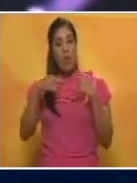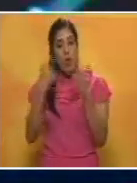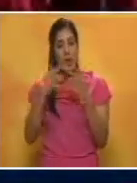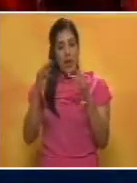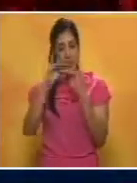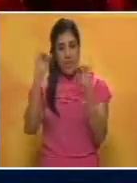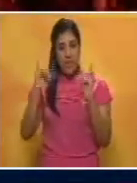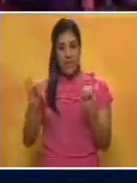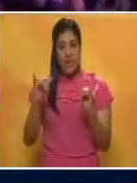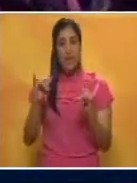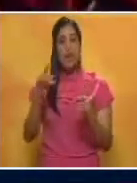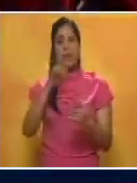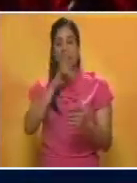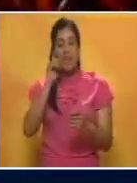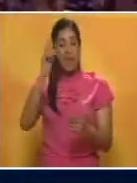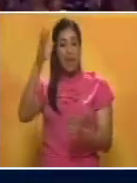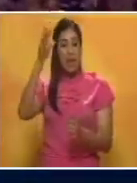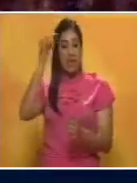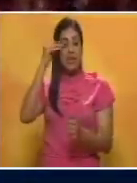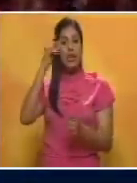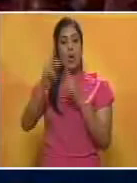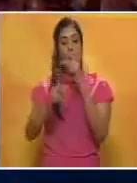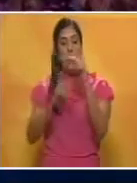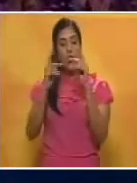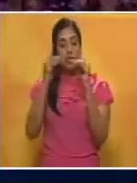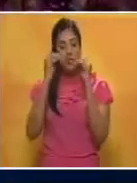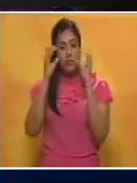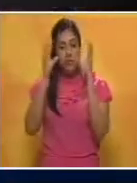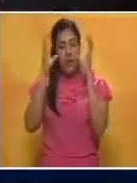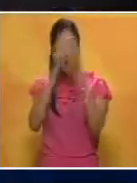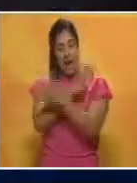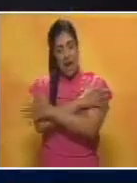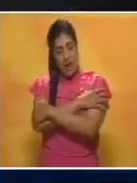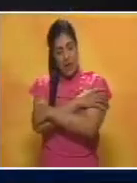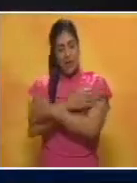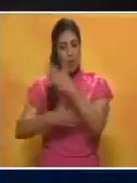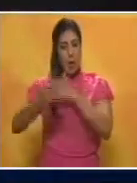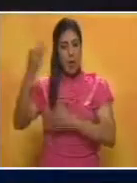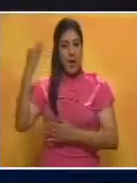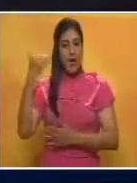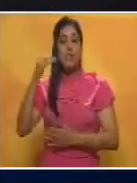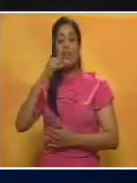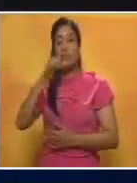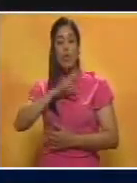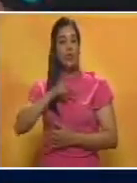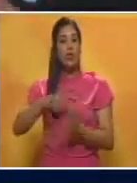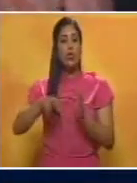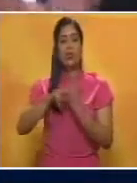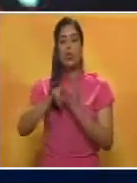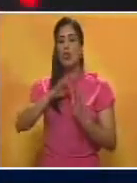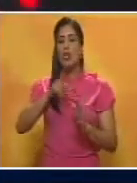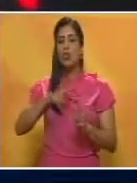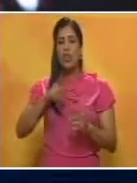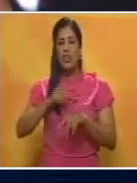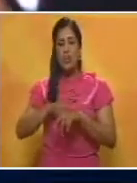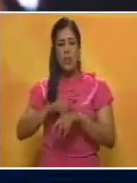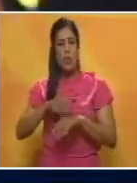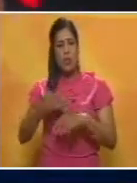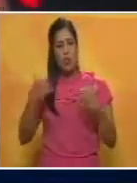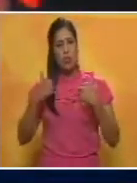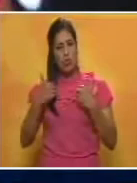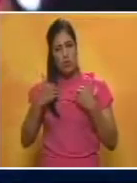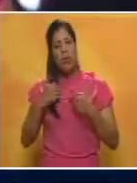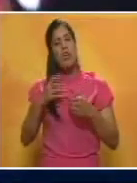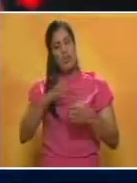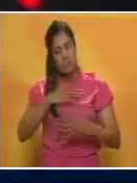El sencillo Younger Now da a entender que está en un proceso de crecer y abrazar su pasado. Ella aseguró que no se arrepiente de todas las etapas por las que pasó